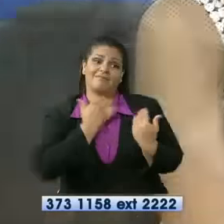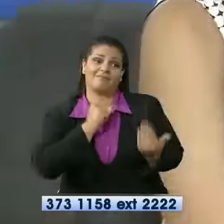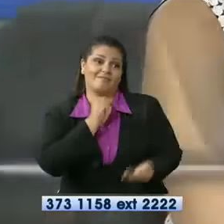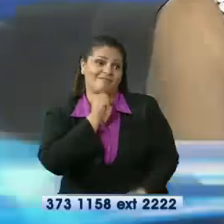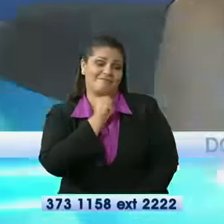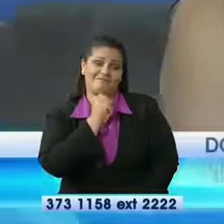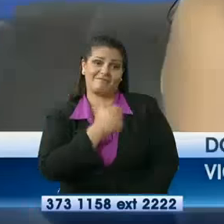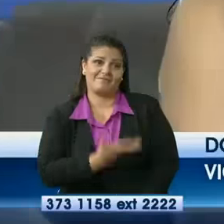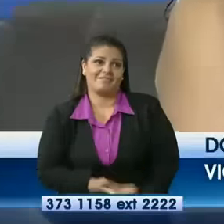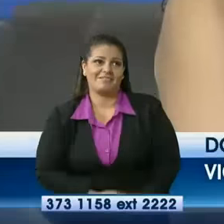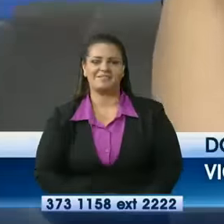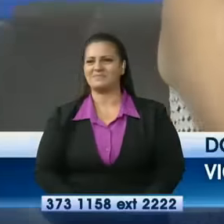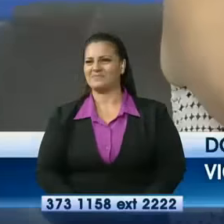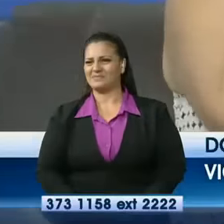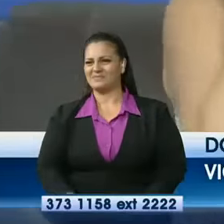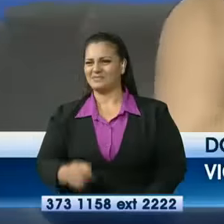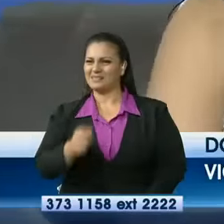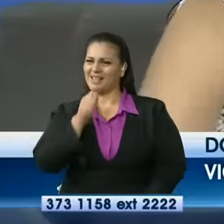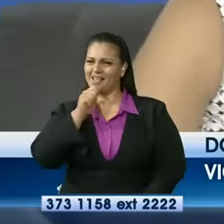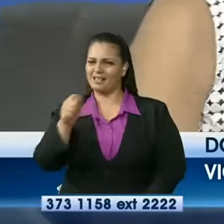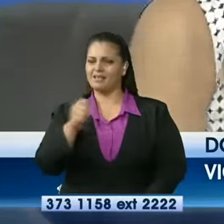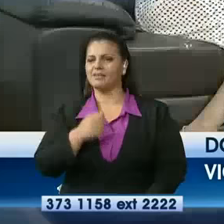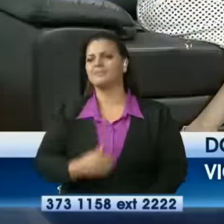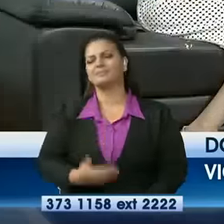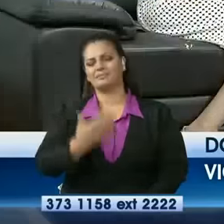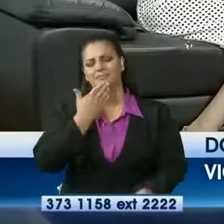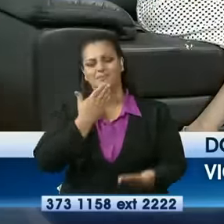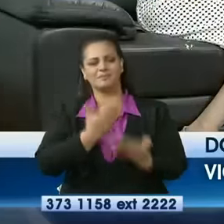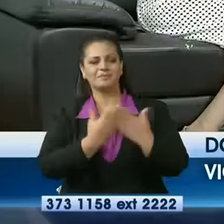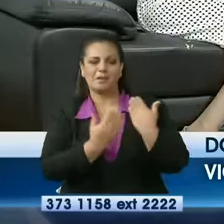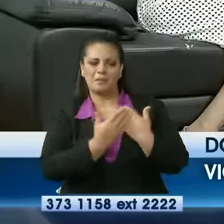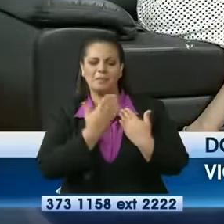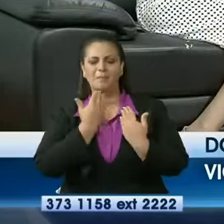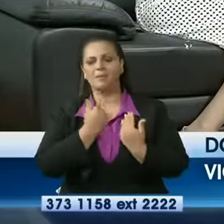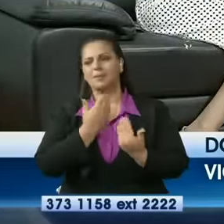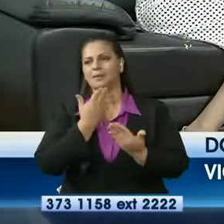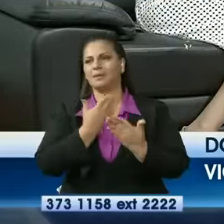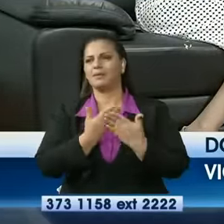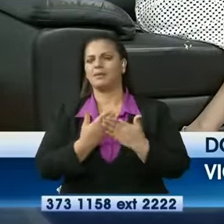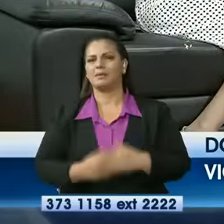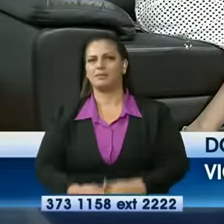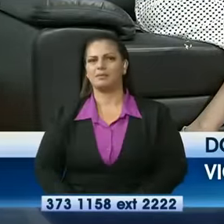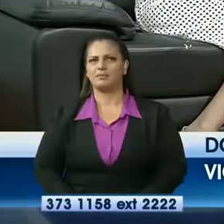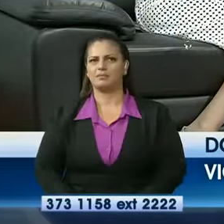en su programa. Muchas gracias, Doménica. Bueno, Guayaquil,